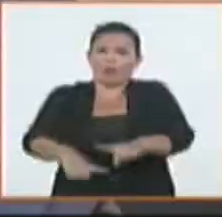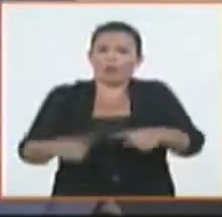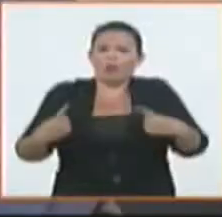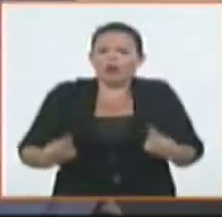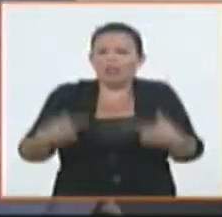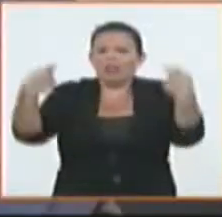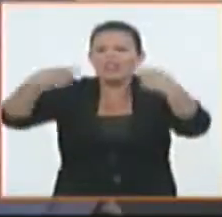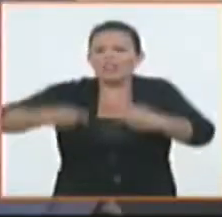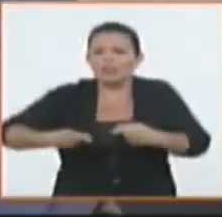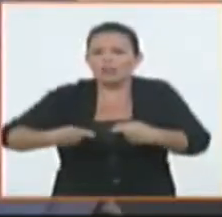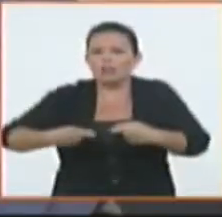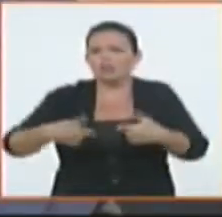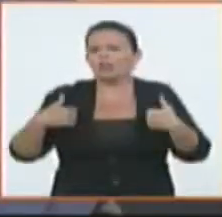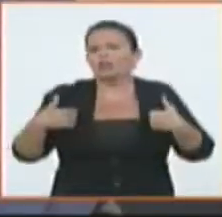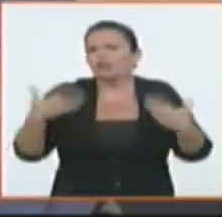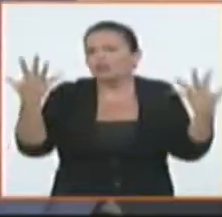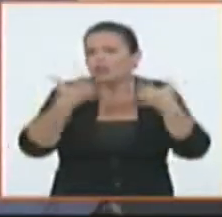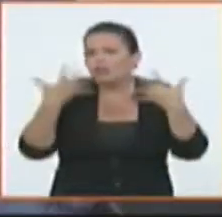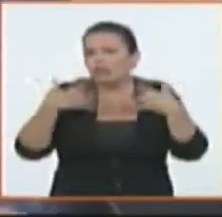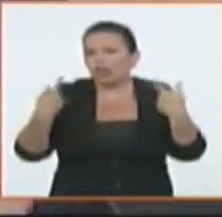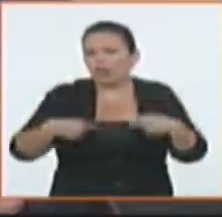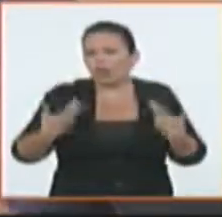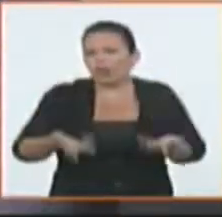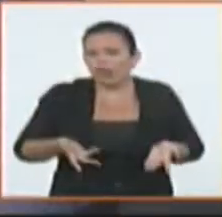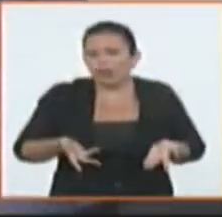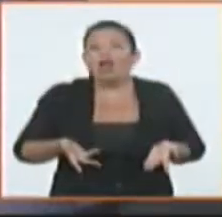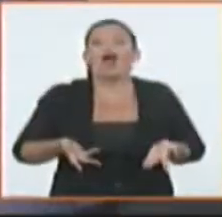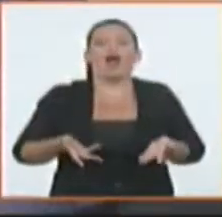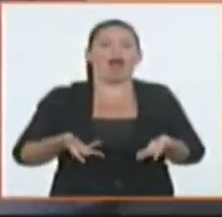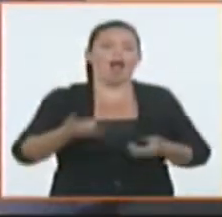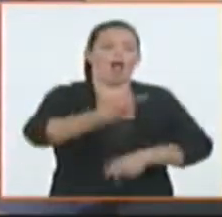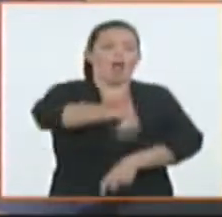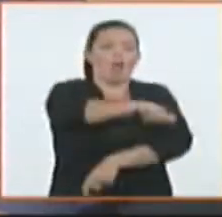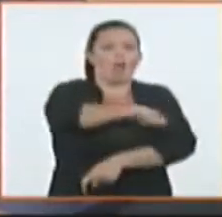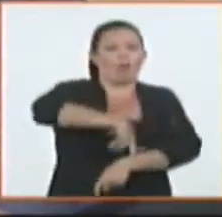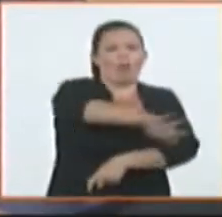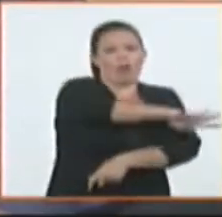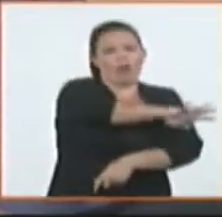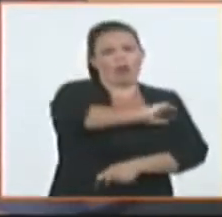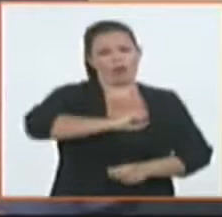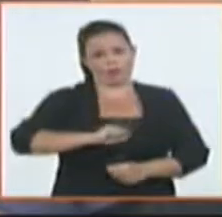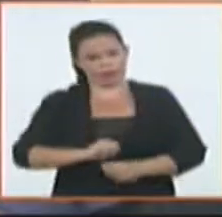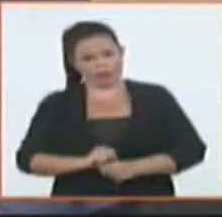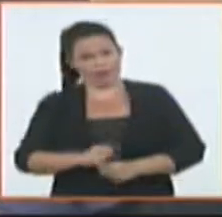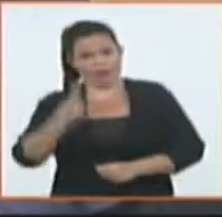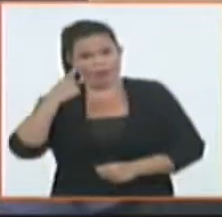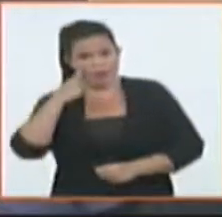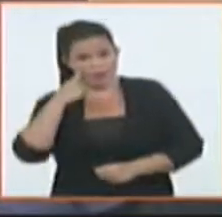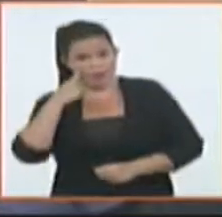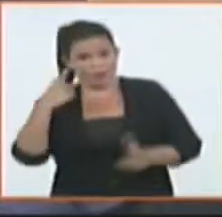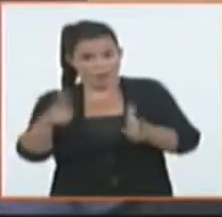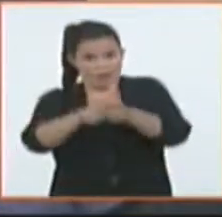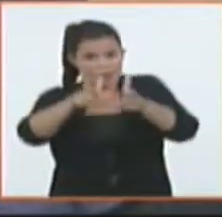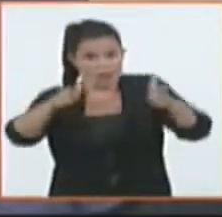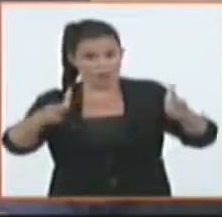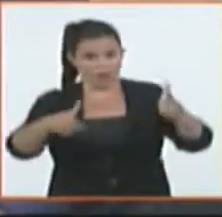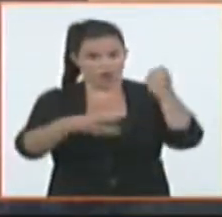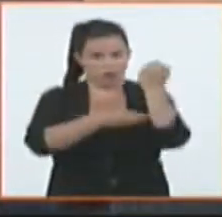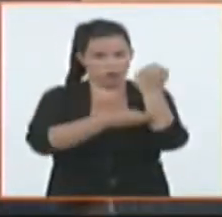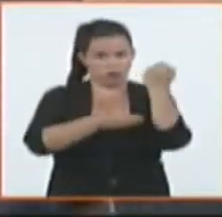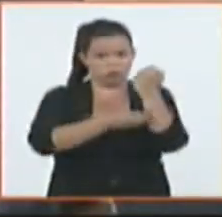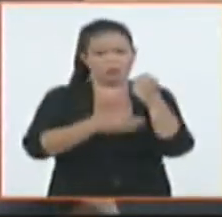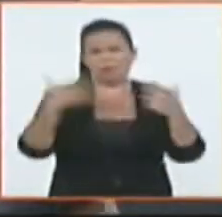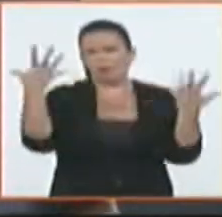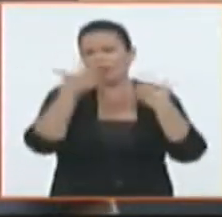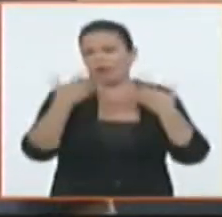¿Cómo se expresa eso? Bueno, fíjense que la supremacía en el país la tienen los órganos que son representativos